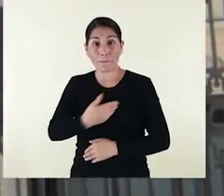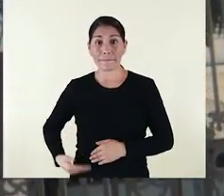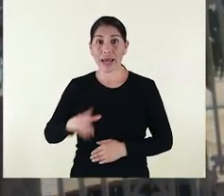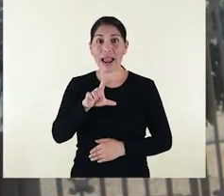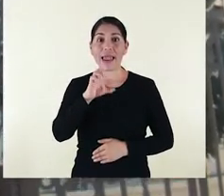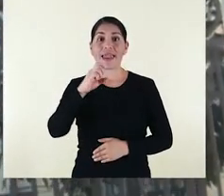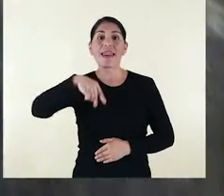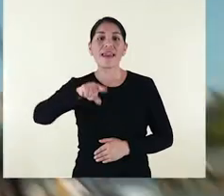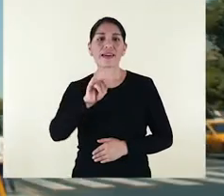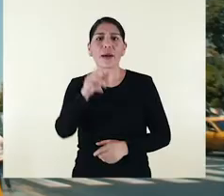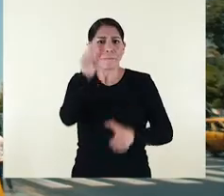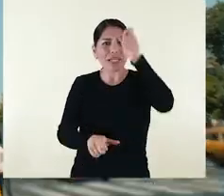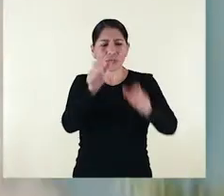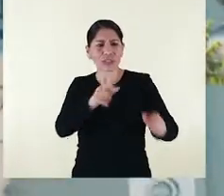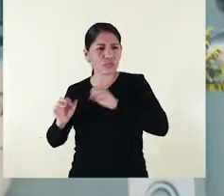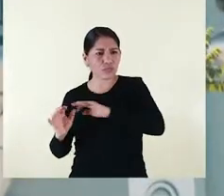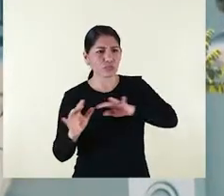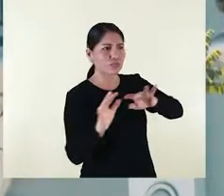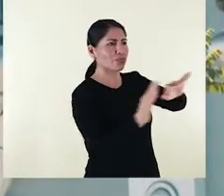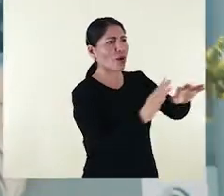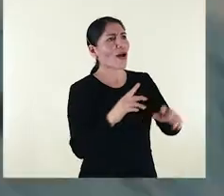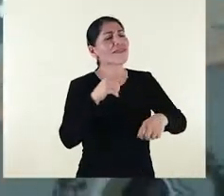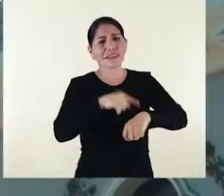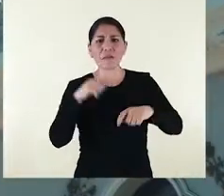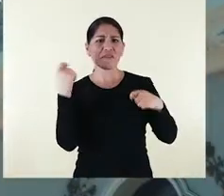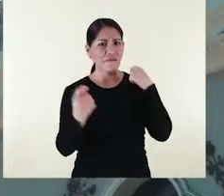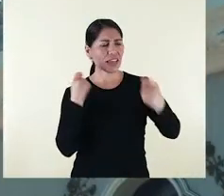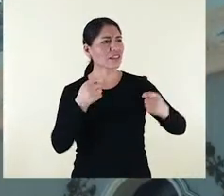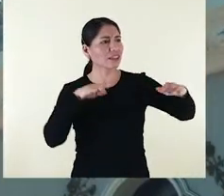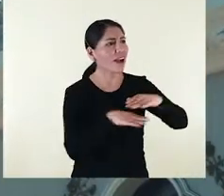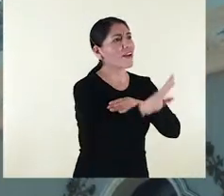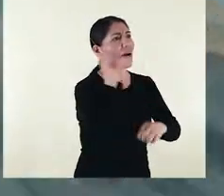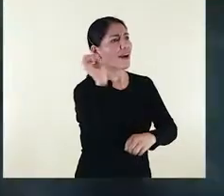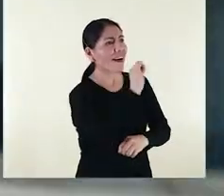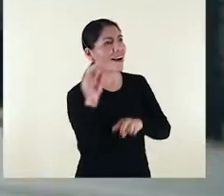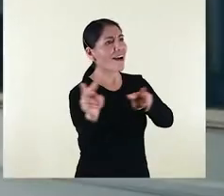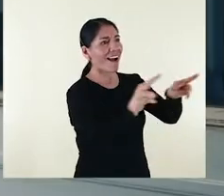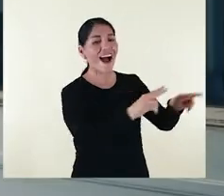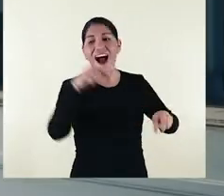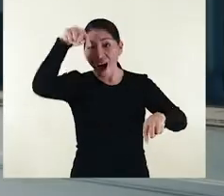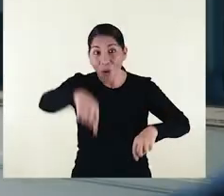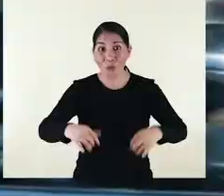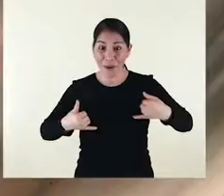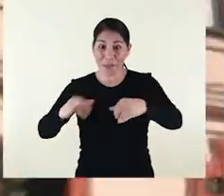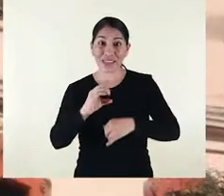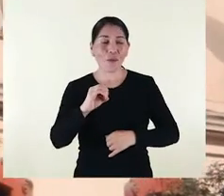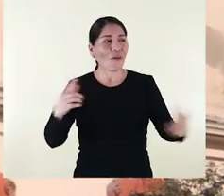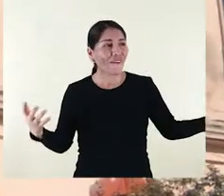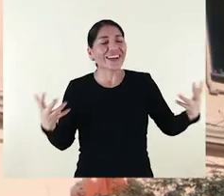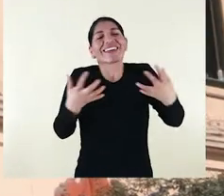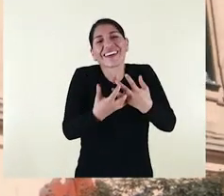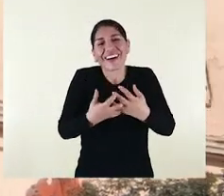oncenio de Leguía fue el lugar preferido para el desfile de los carros alegóricos en época de carnavales y contrasta con el sentido que hoy tiene